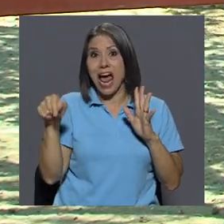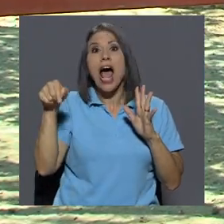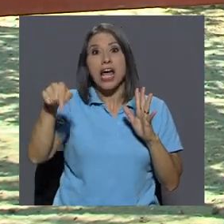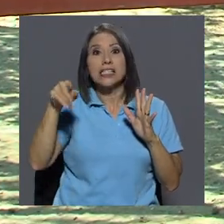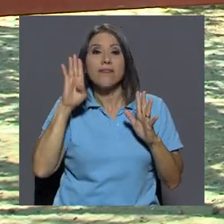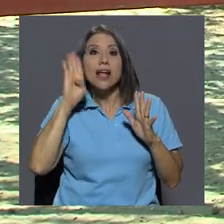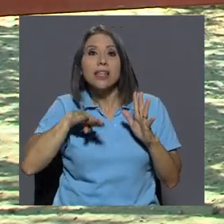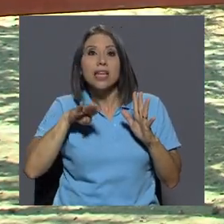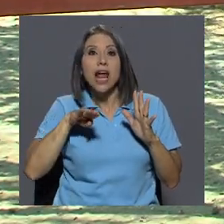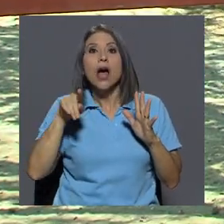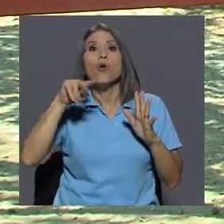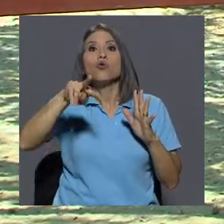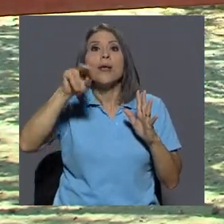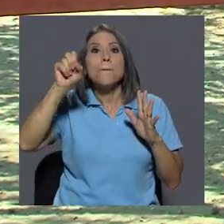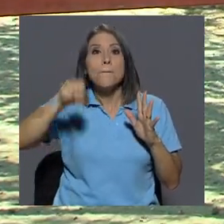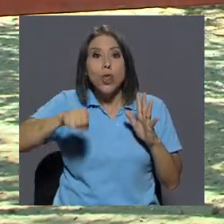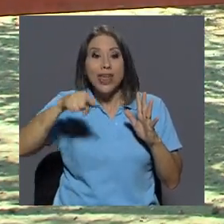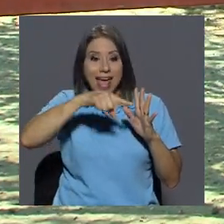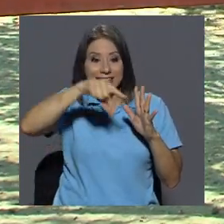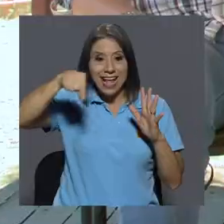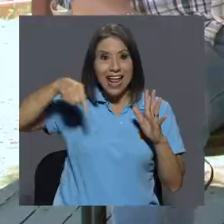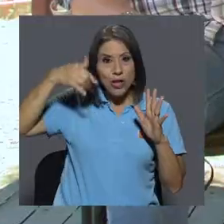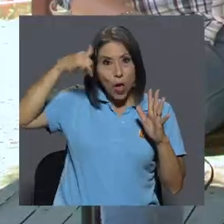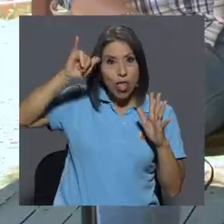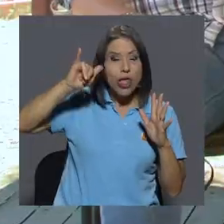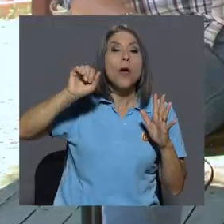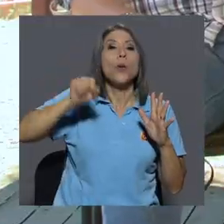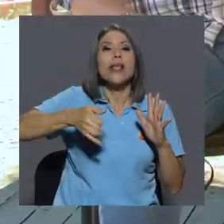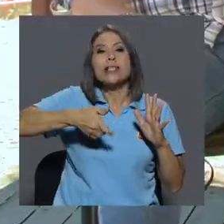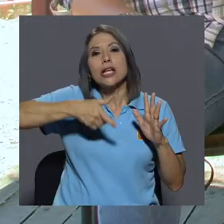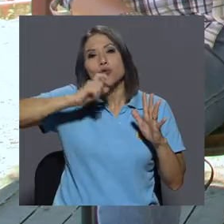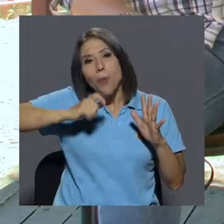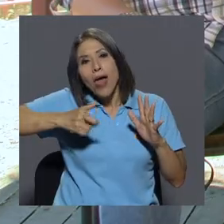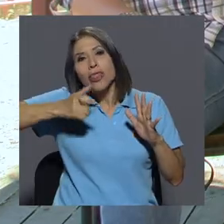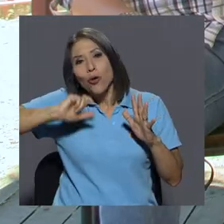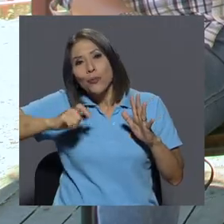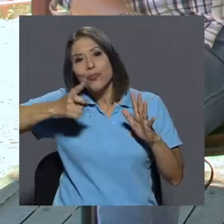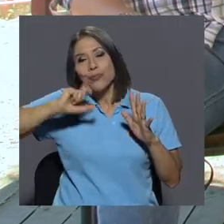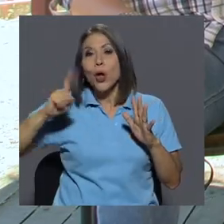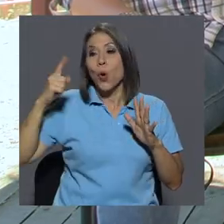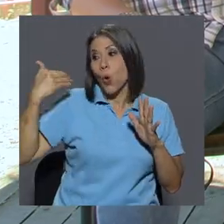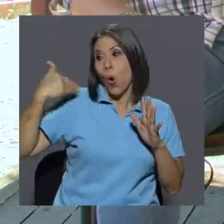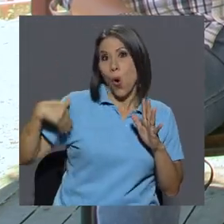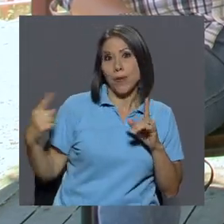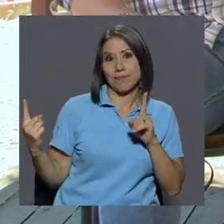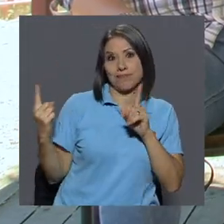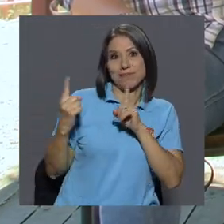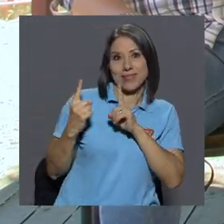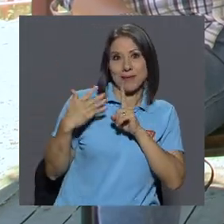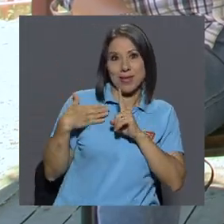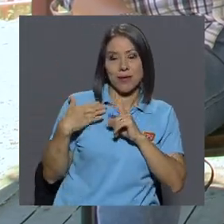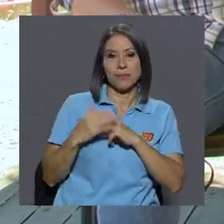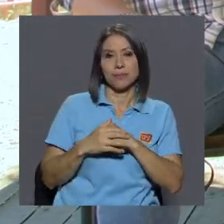plaza chupando. Y un señor estaba a la par mía.